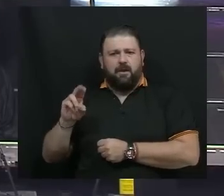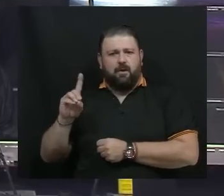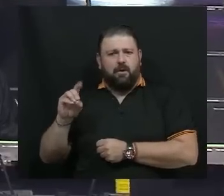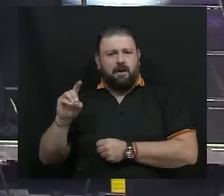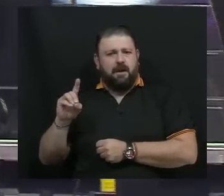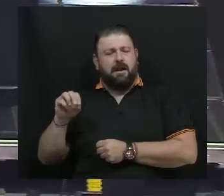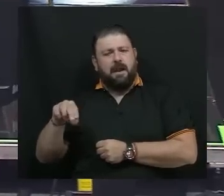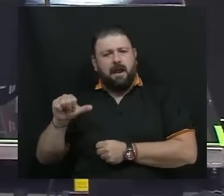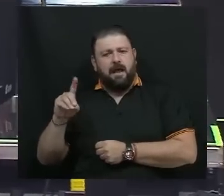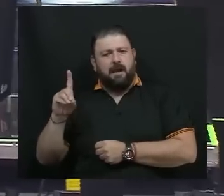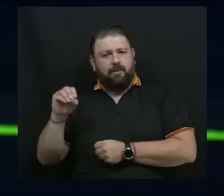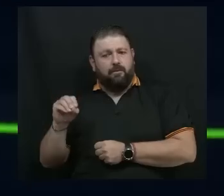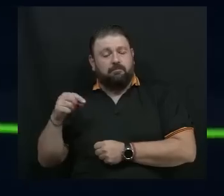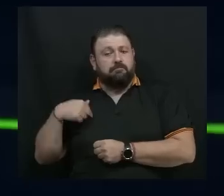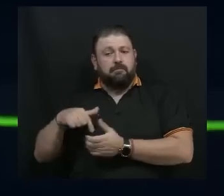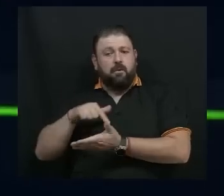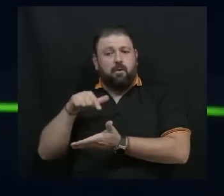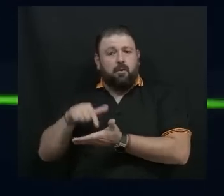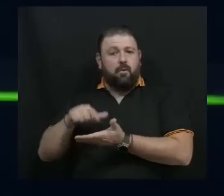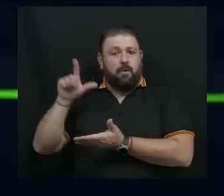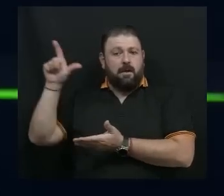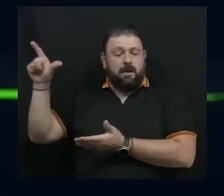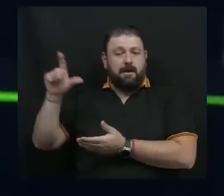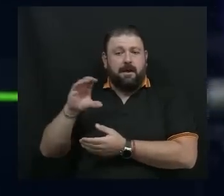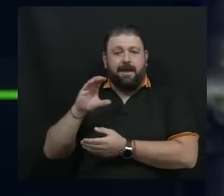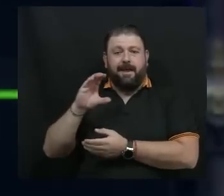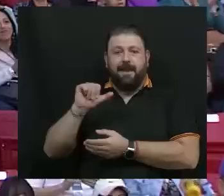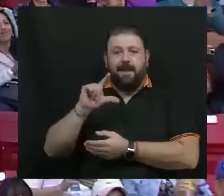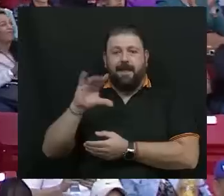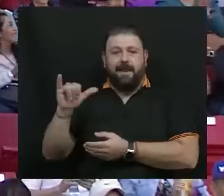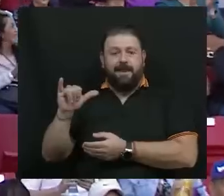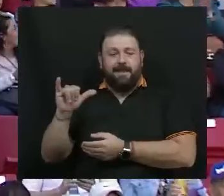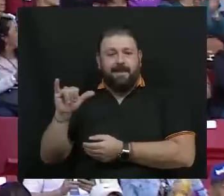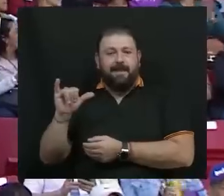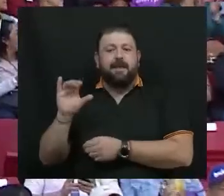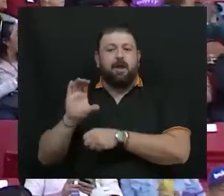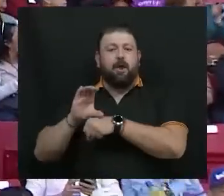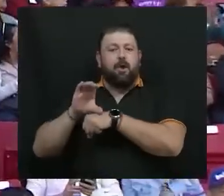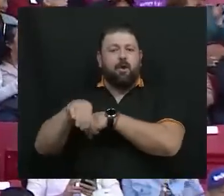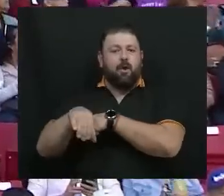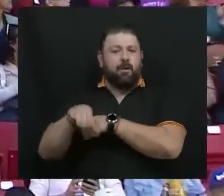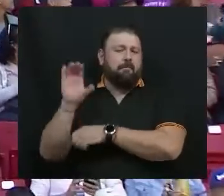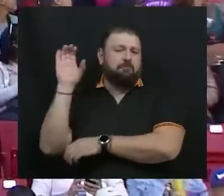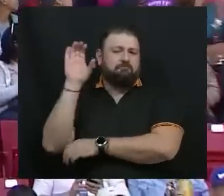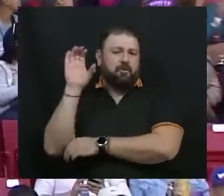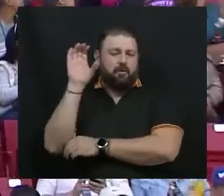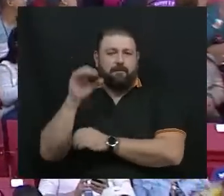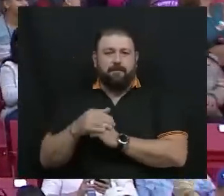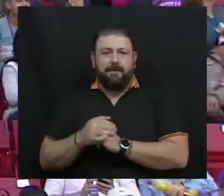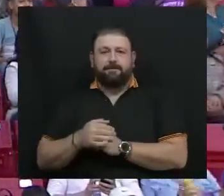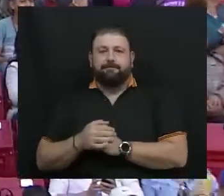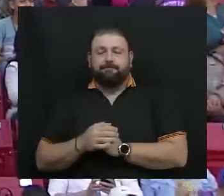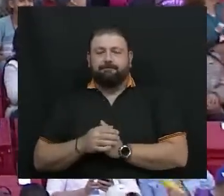Colombia. Y a ver, Colombia, ¿dónde estamos?